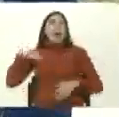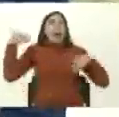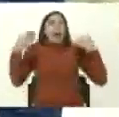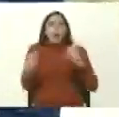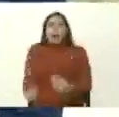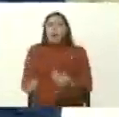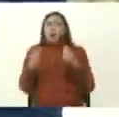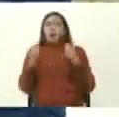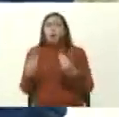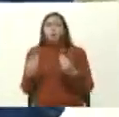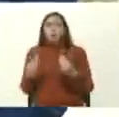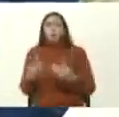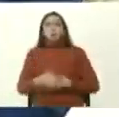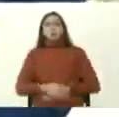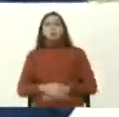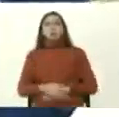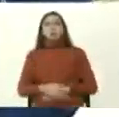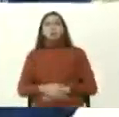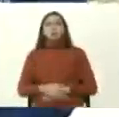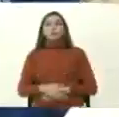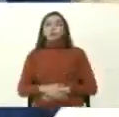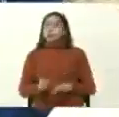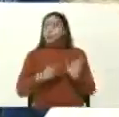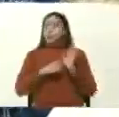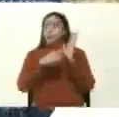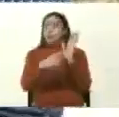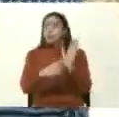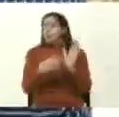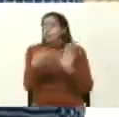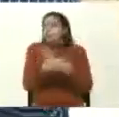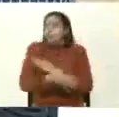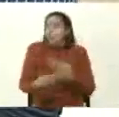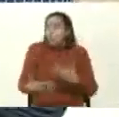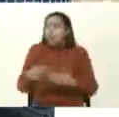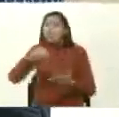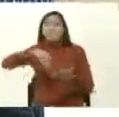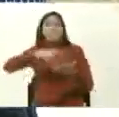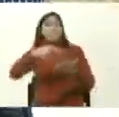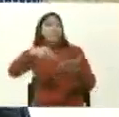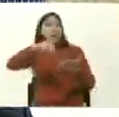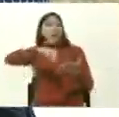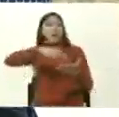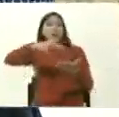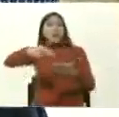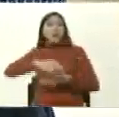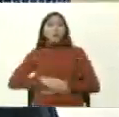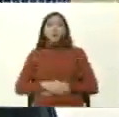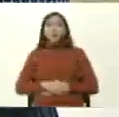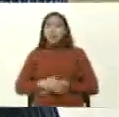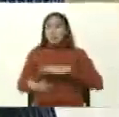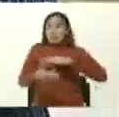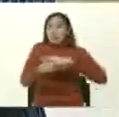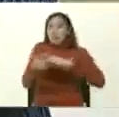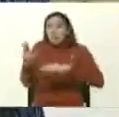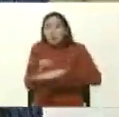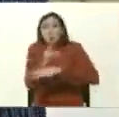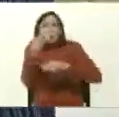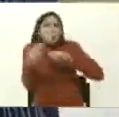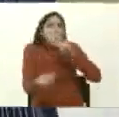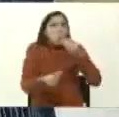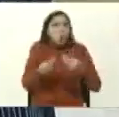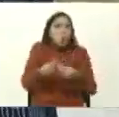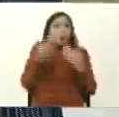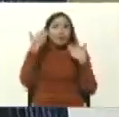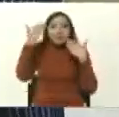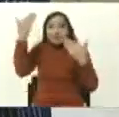mucho entusiasmo, y bueno, quieren demostrarnos a través de este baile y uso de las redes sociales el